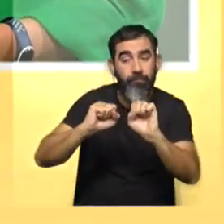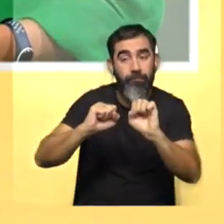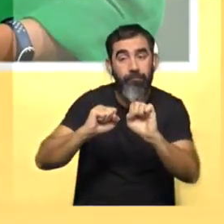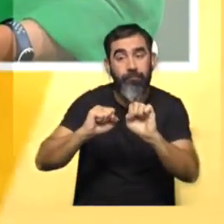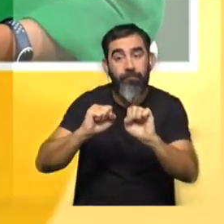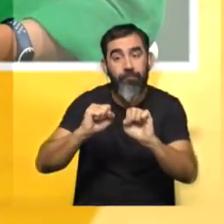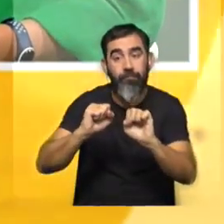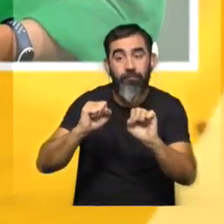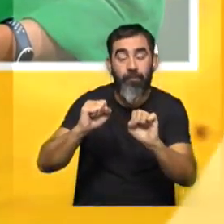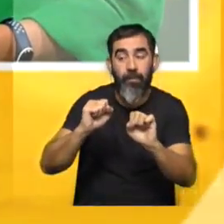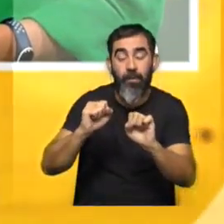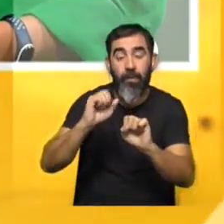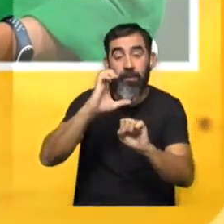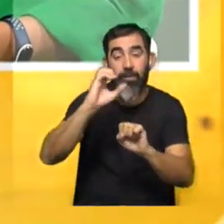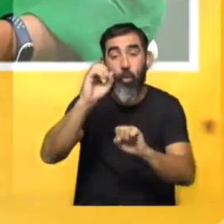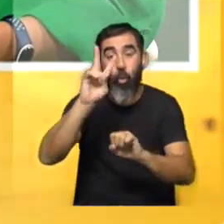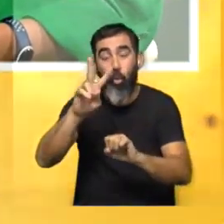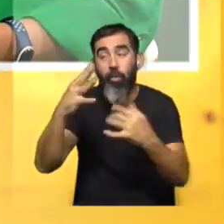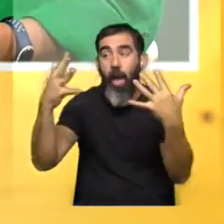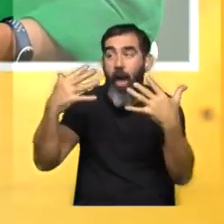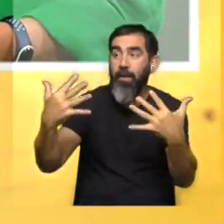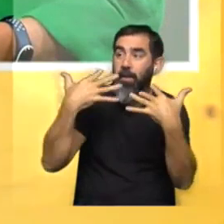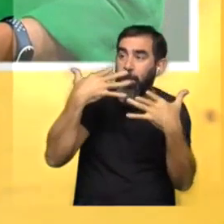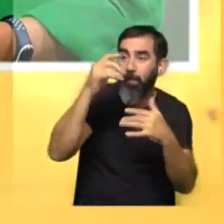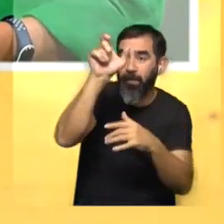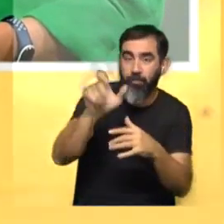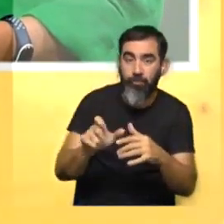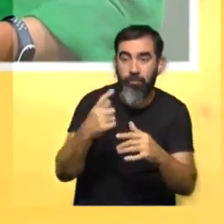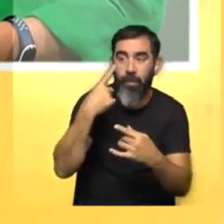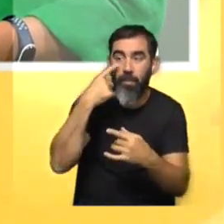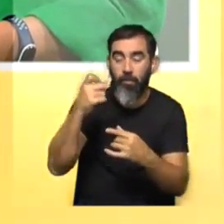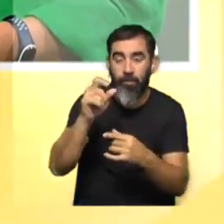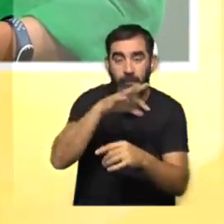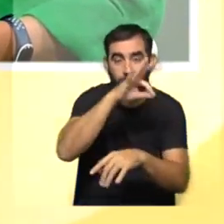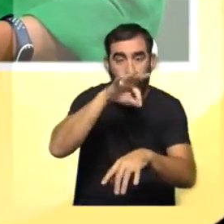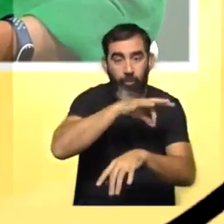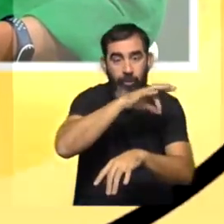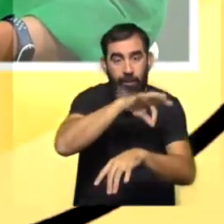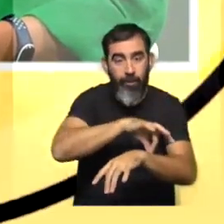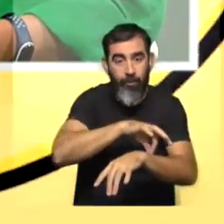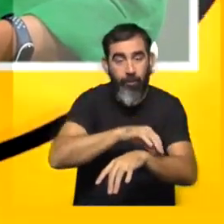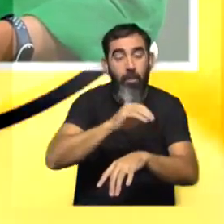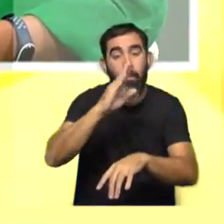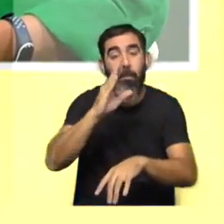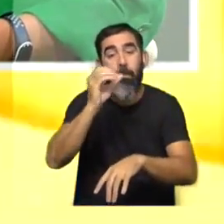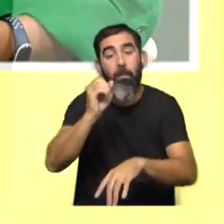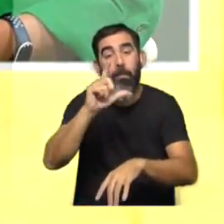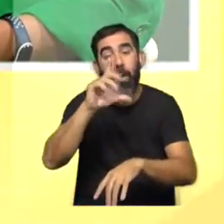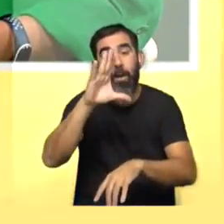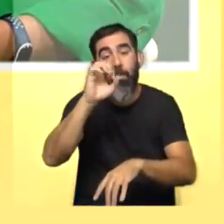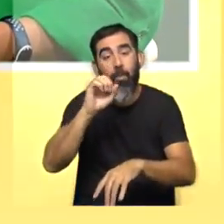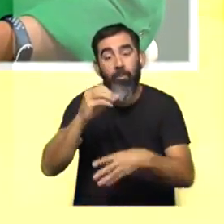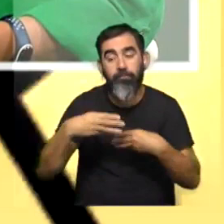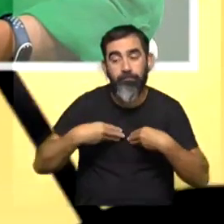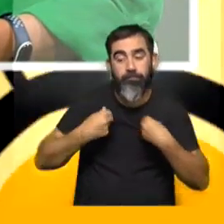de carbono que contaba del aire, de la respiración también de las personas, que contaba Gonzalo. Los palpos, que son los que sienten, los